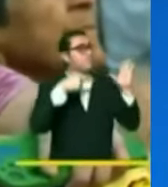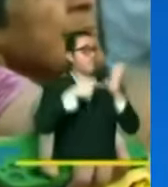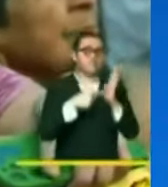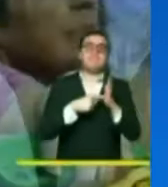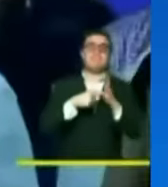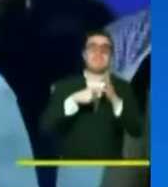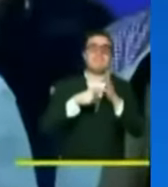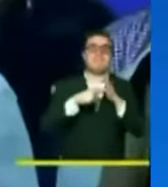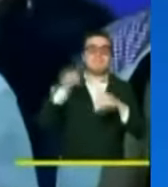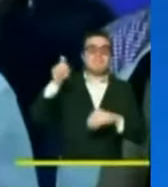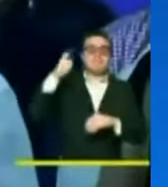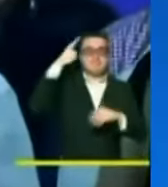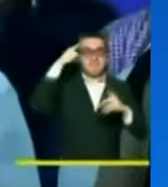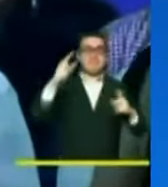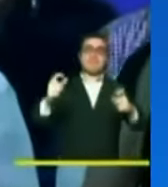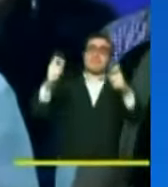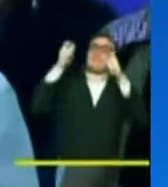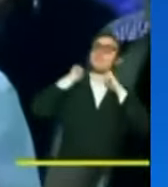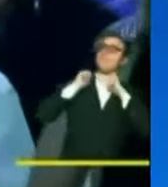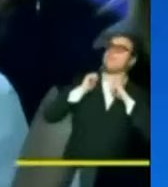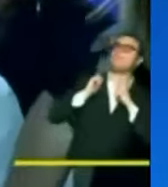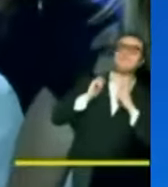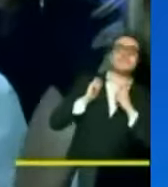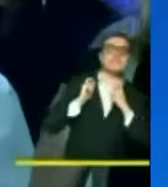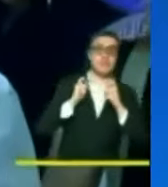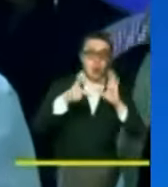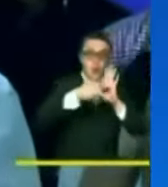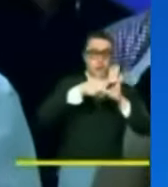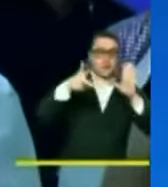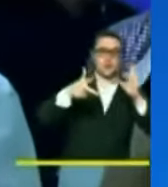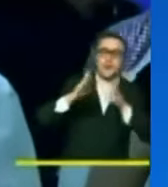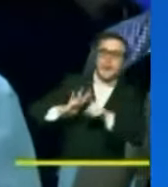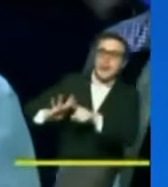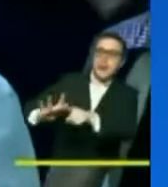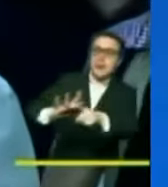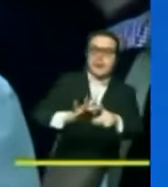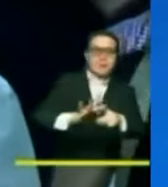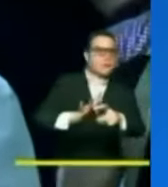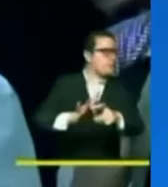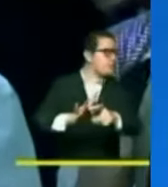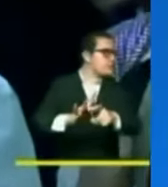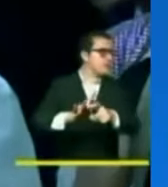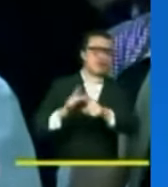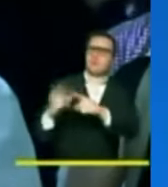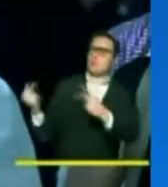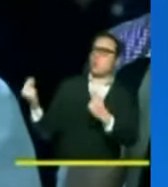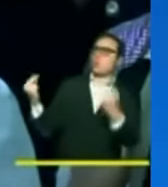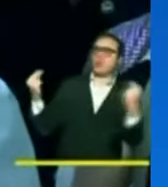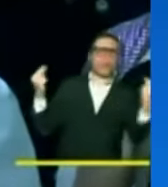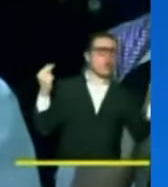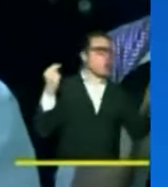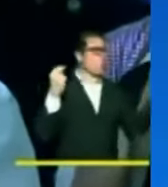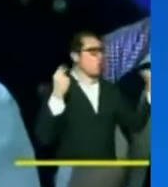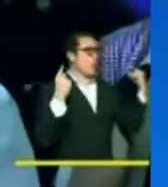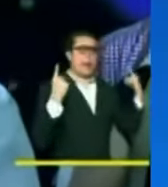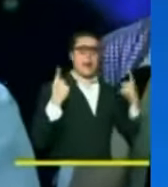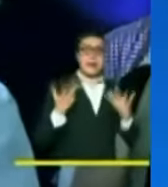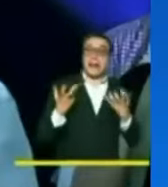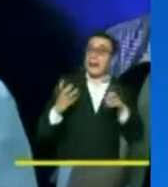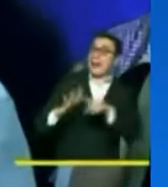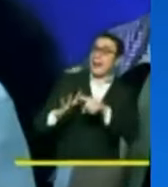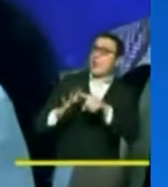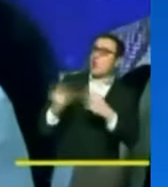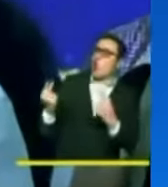Gustavo Petro no es sino la manifestación la expresión de una campaña anticipada para